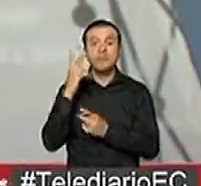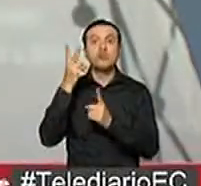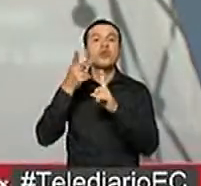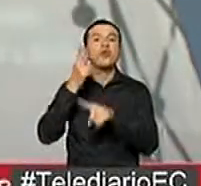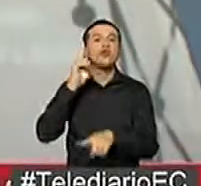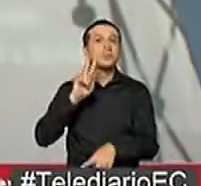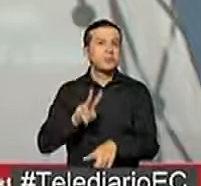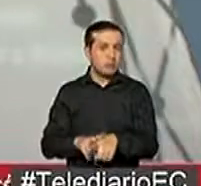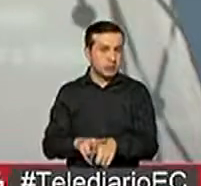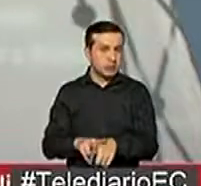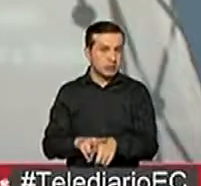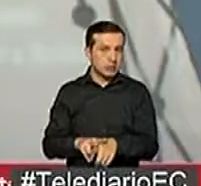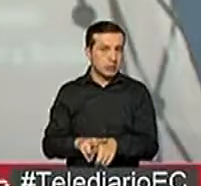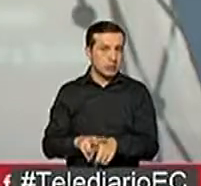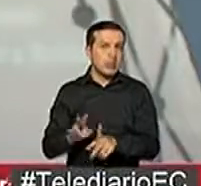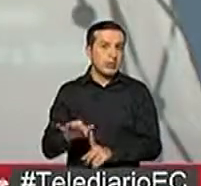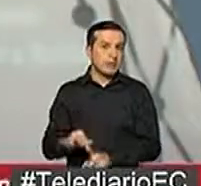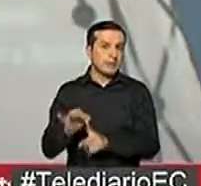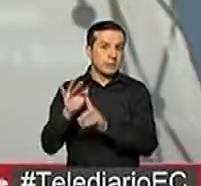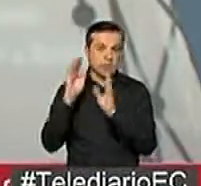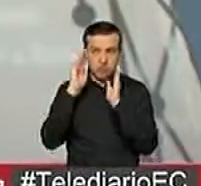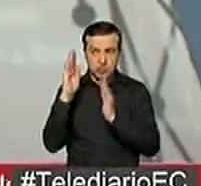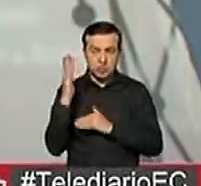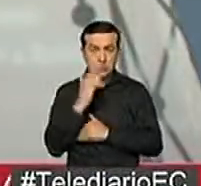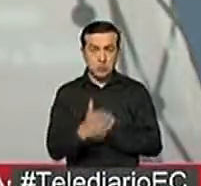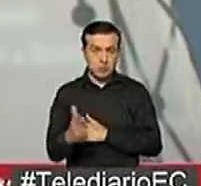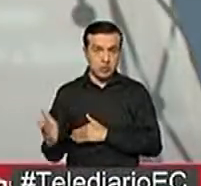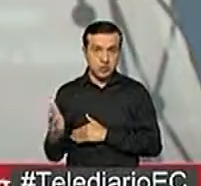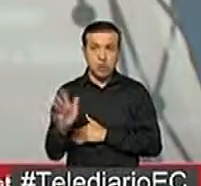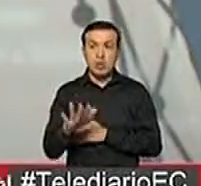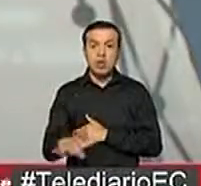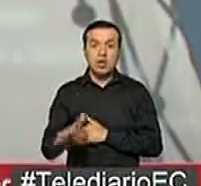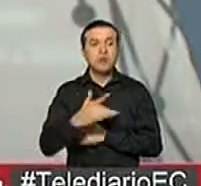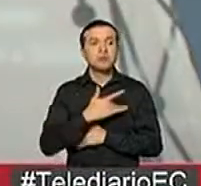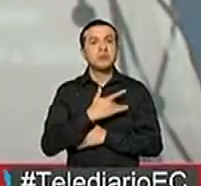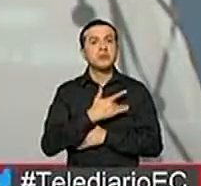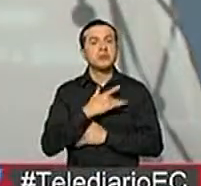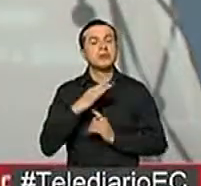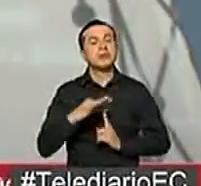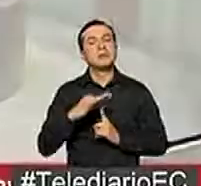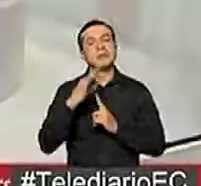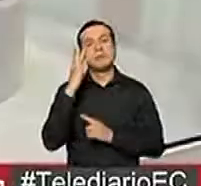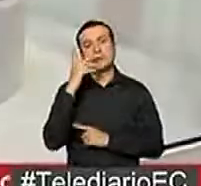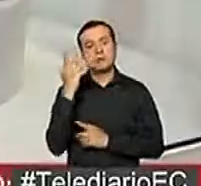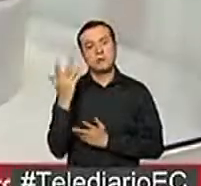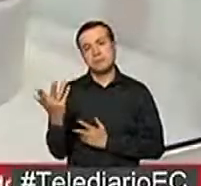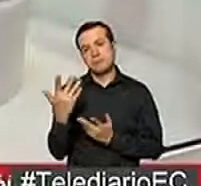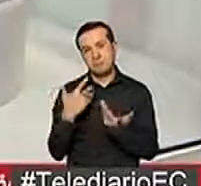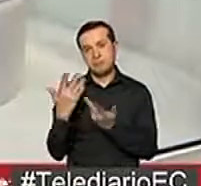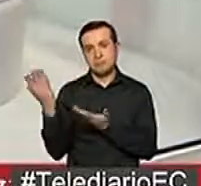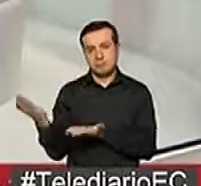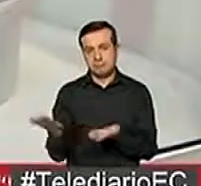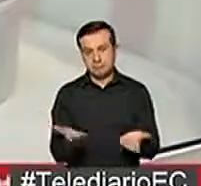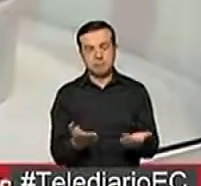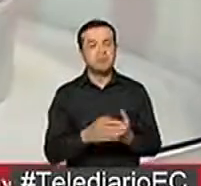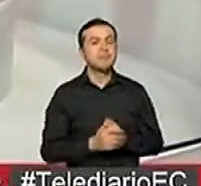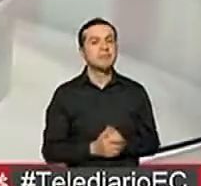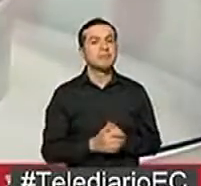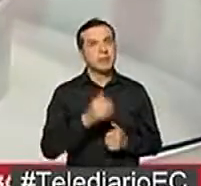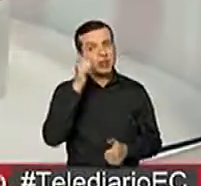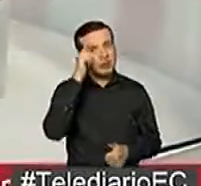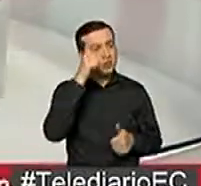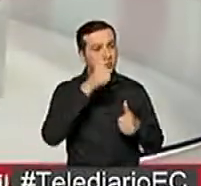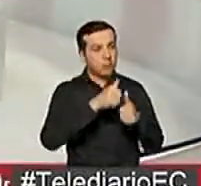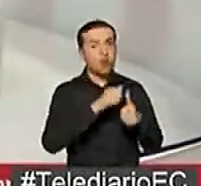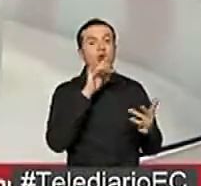veces como especialmente para ellas y realmente ha sido una experiencia muy linda también poder contar con ese público. Muy bien, recordemos